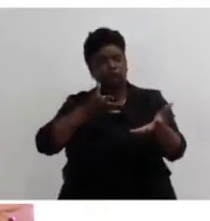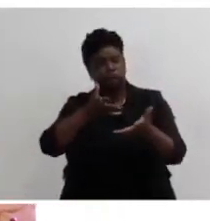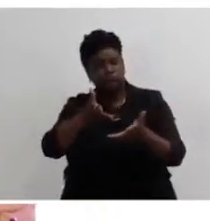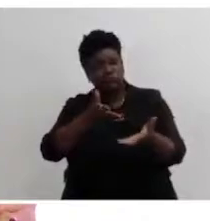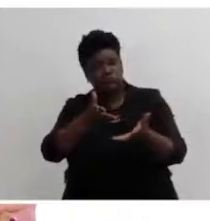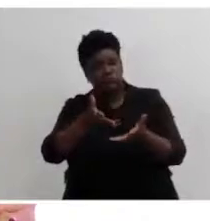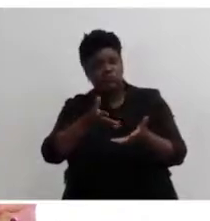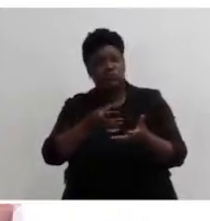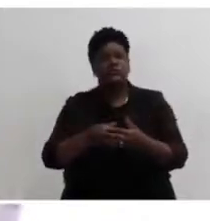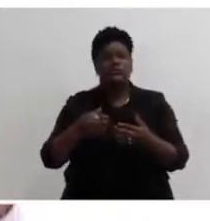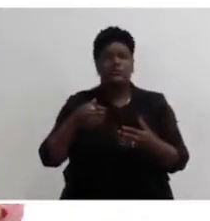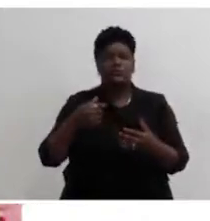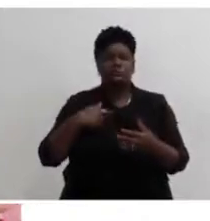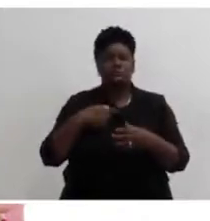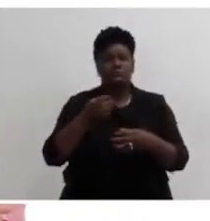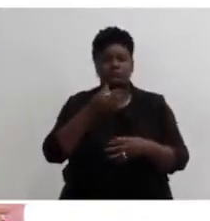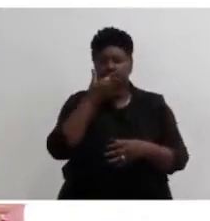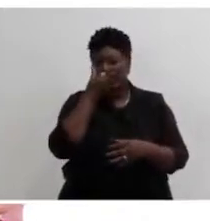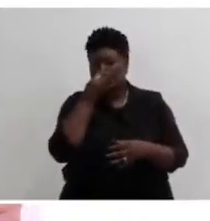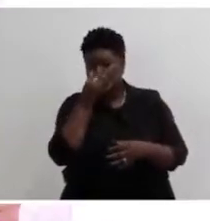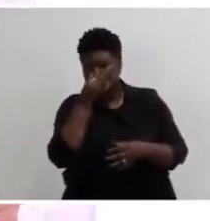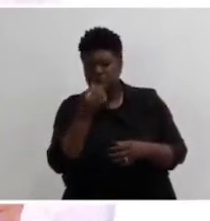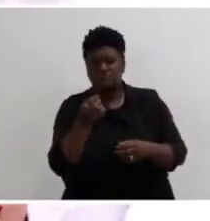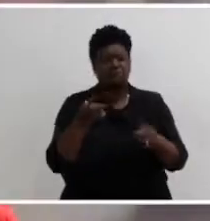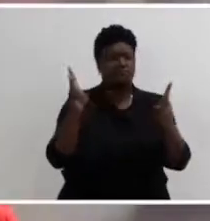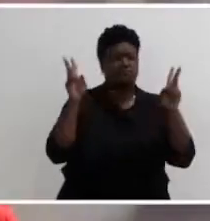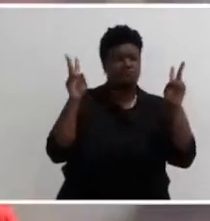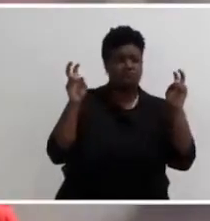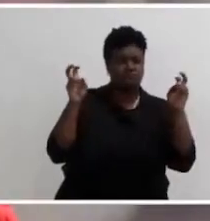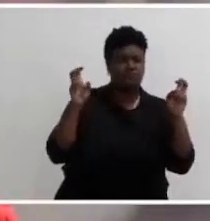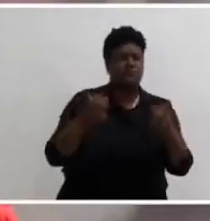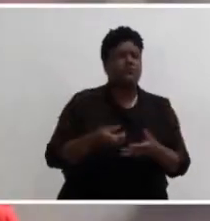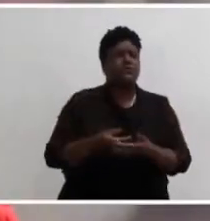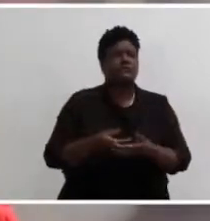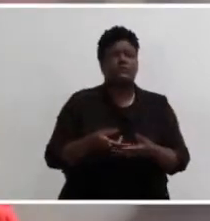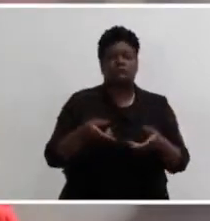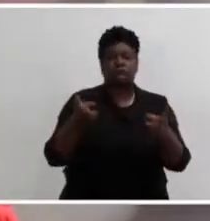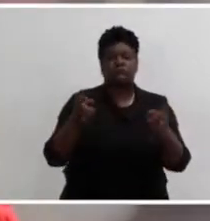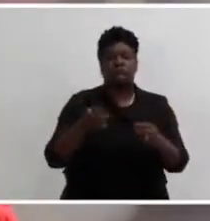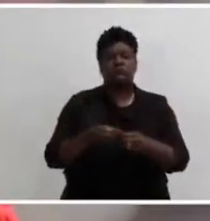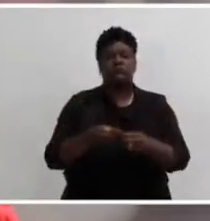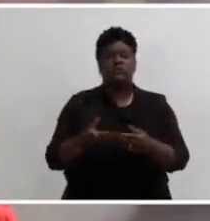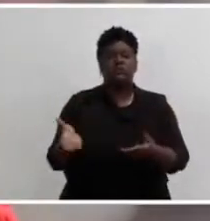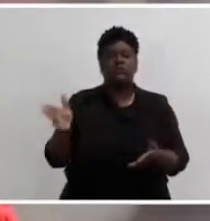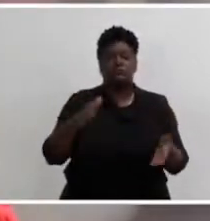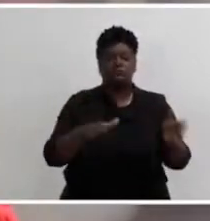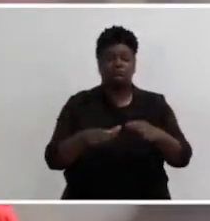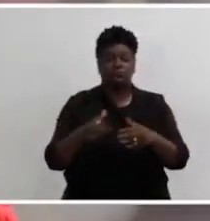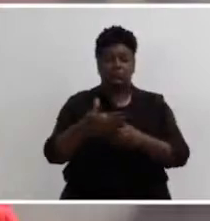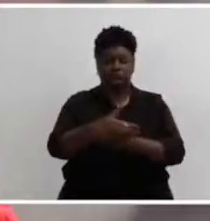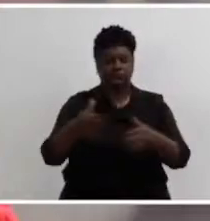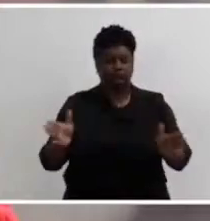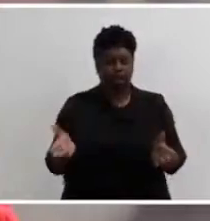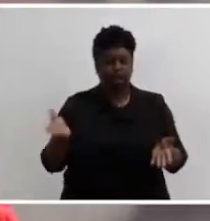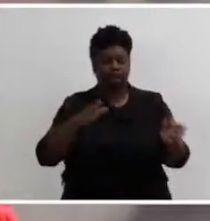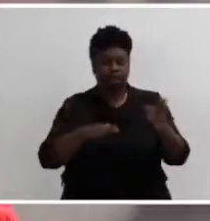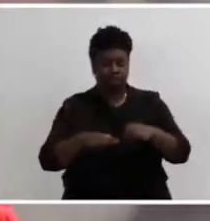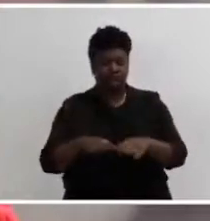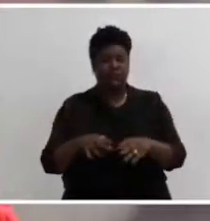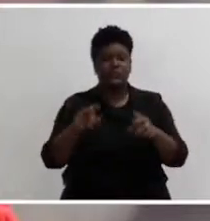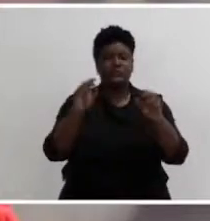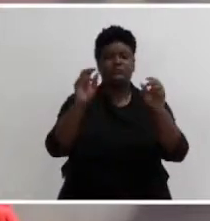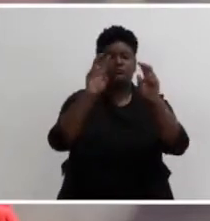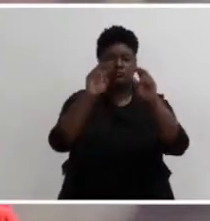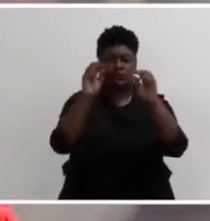empaque y ensamblaje, vital para nuestra iniciativa y que sería útil realizar esta formación en la República Dominicana para